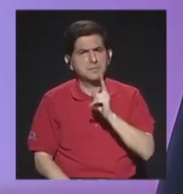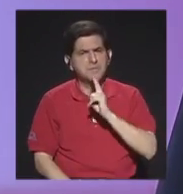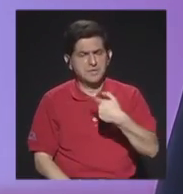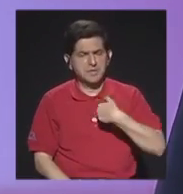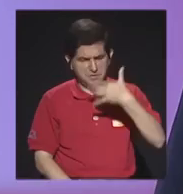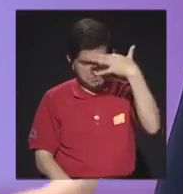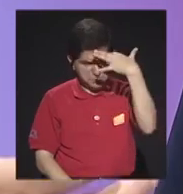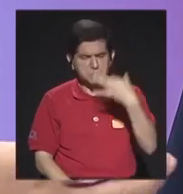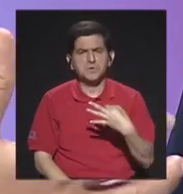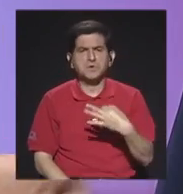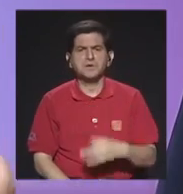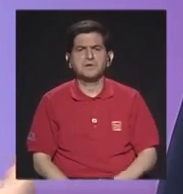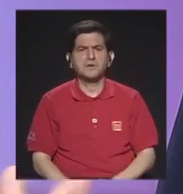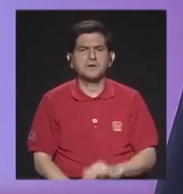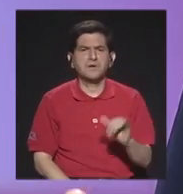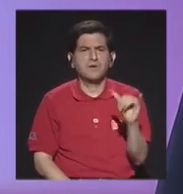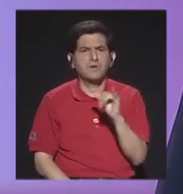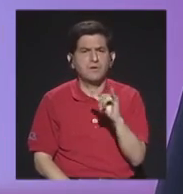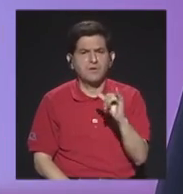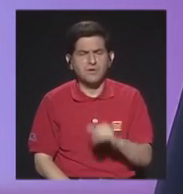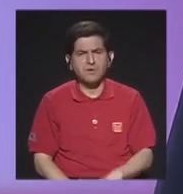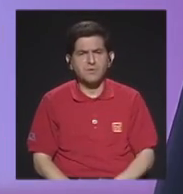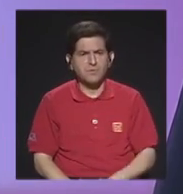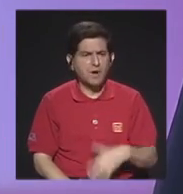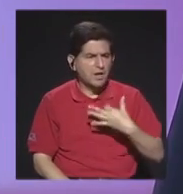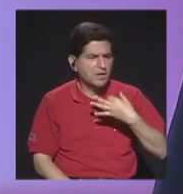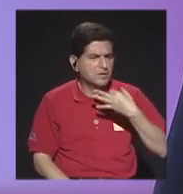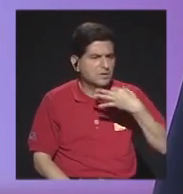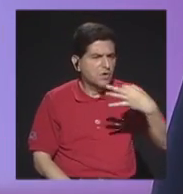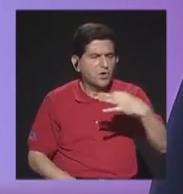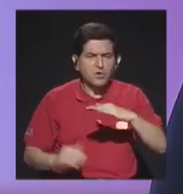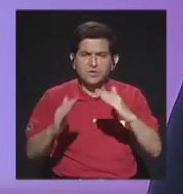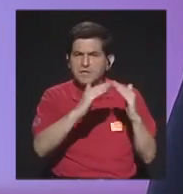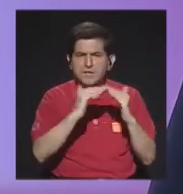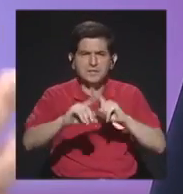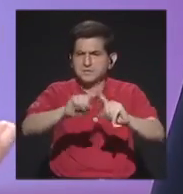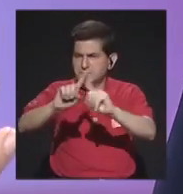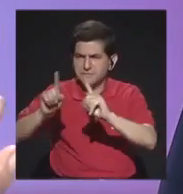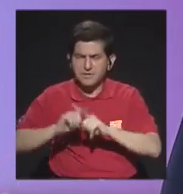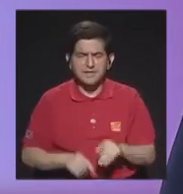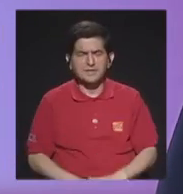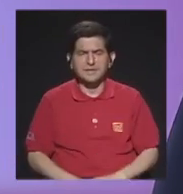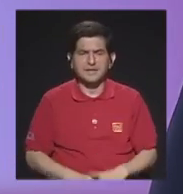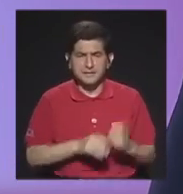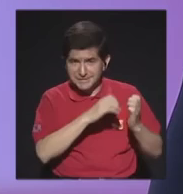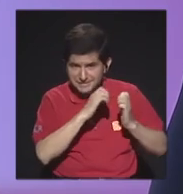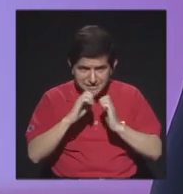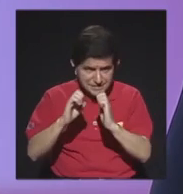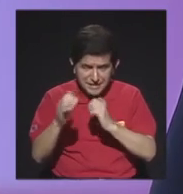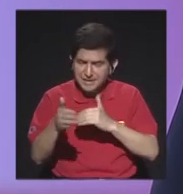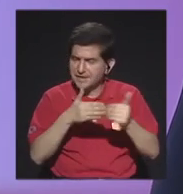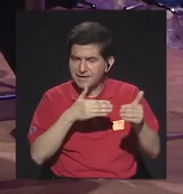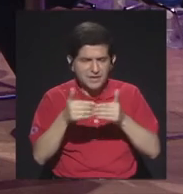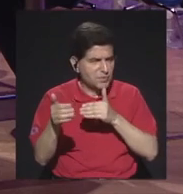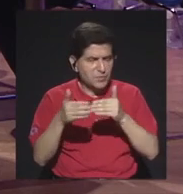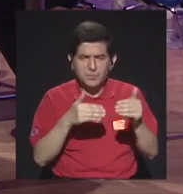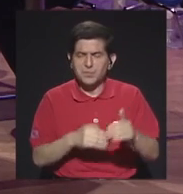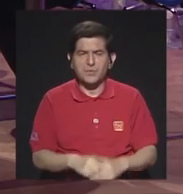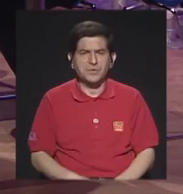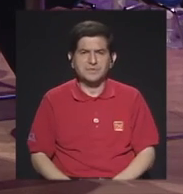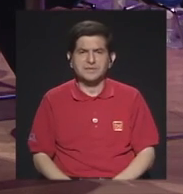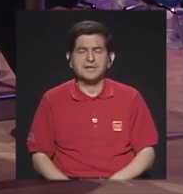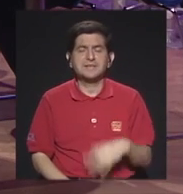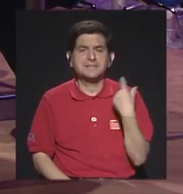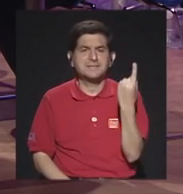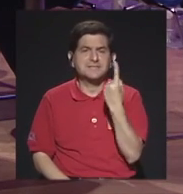mí, y creo que es el diario vivir en las comunidades, estratégicamente cualquier gobierno local siempre va a